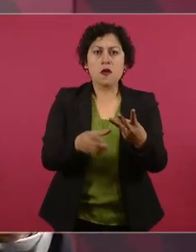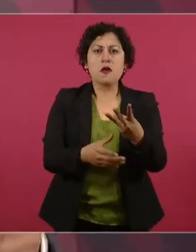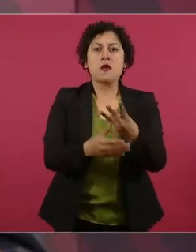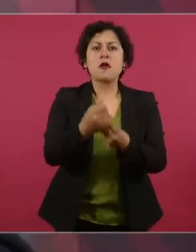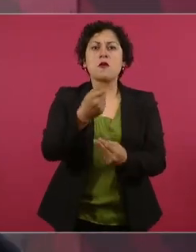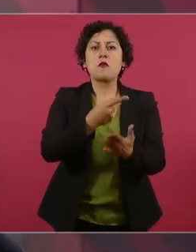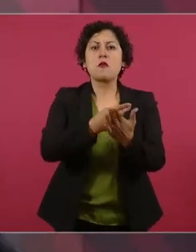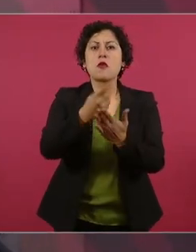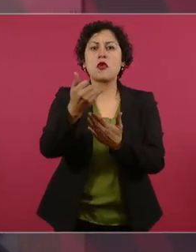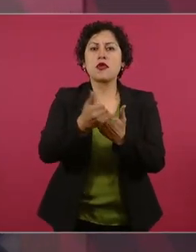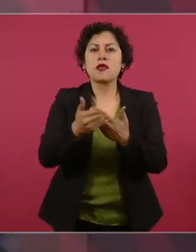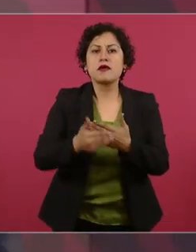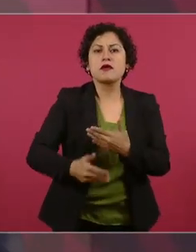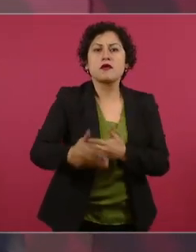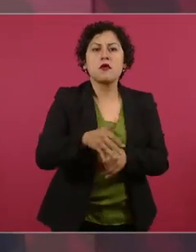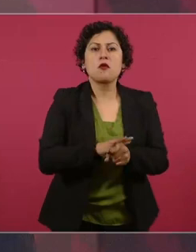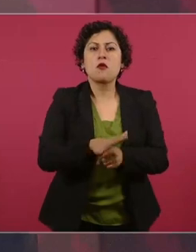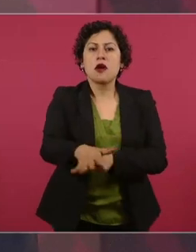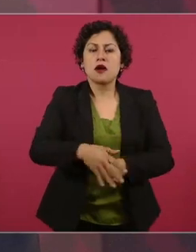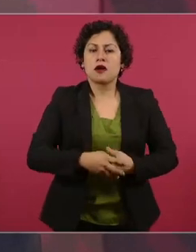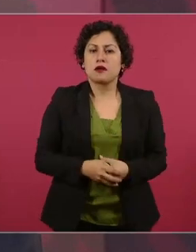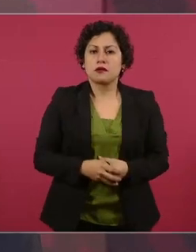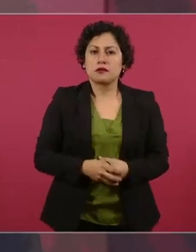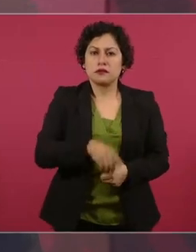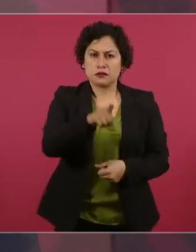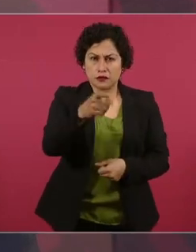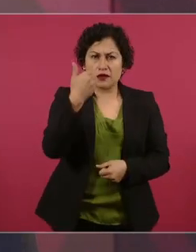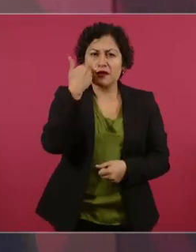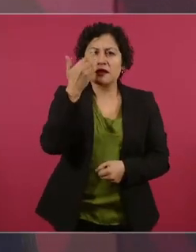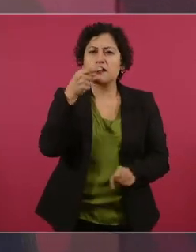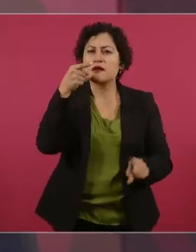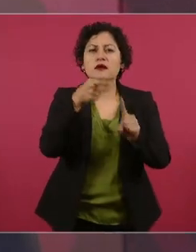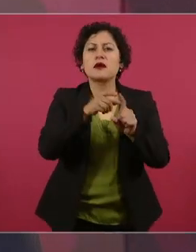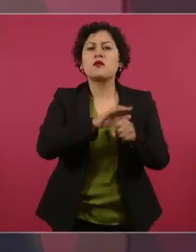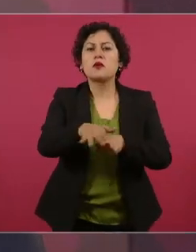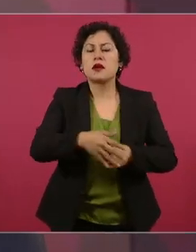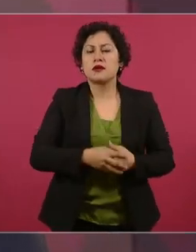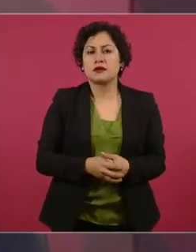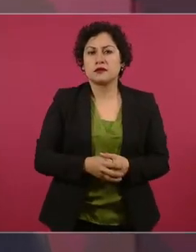¿Qué quieren? ¿Que sean las empresas privadas